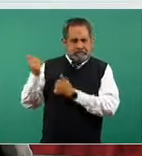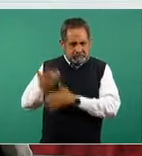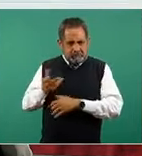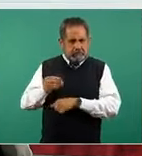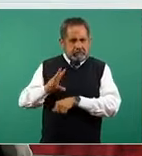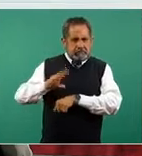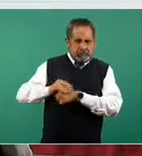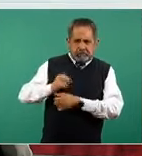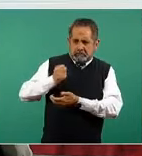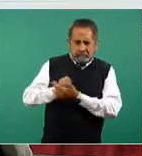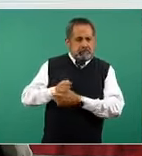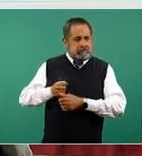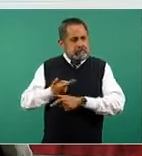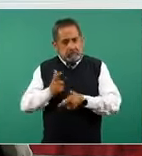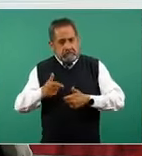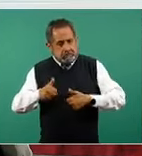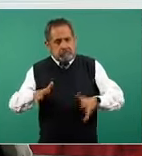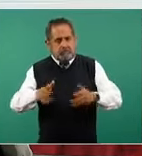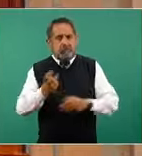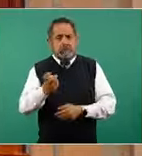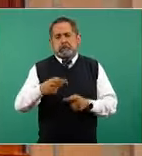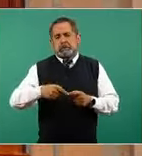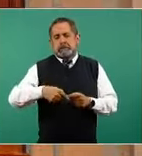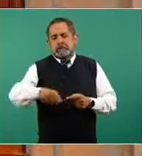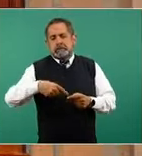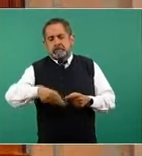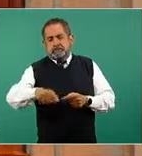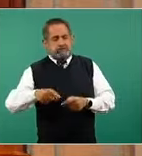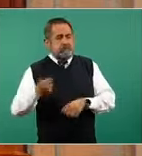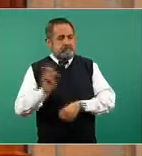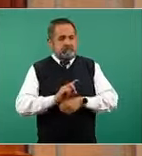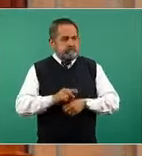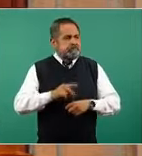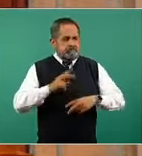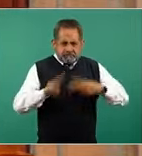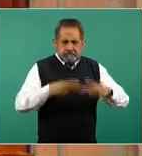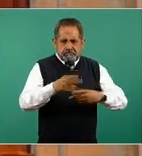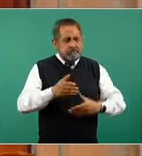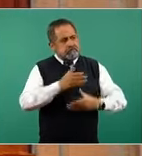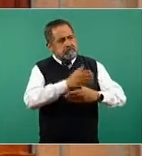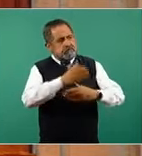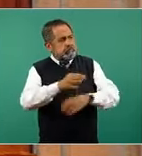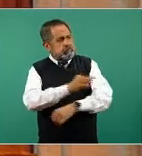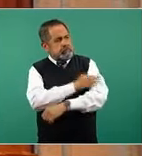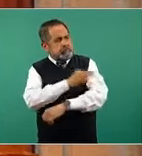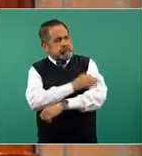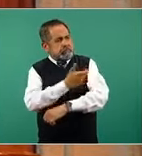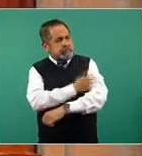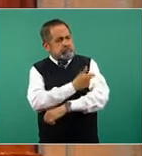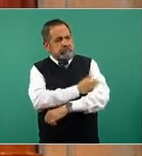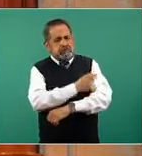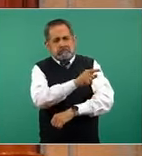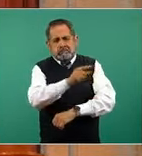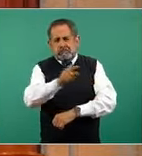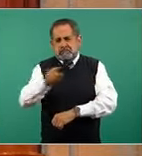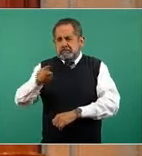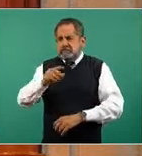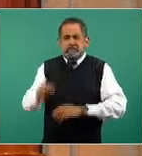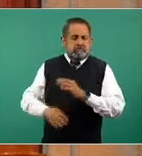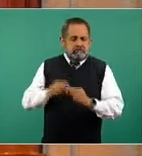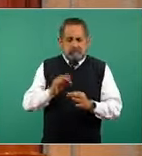recibieron en estos últimos días y que por lo tanto en los siguientes días será cuando veamos realmente un avance mayor